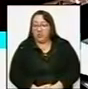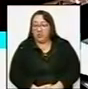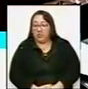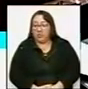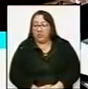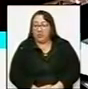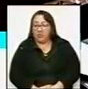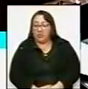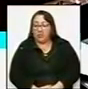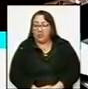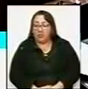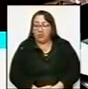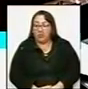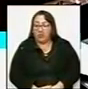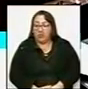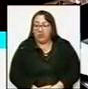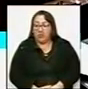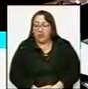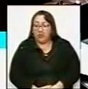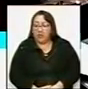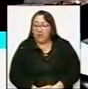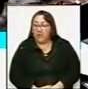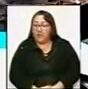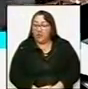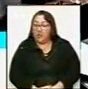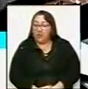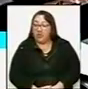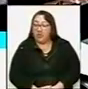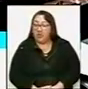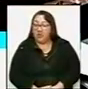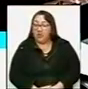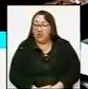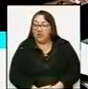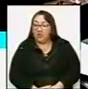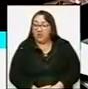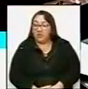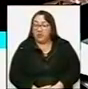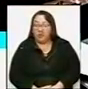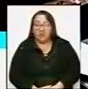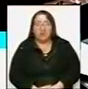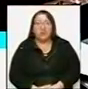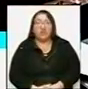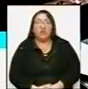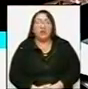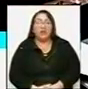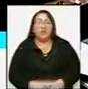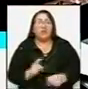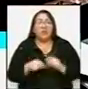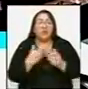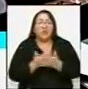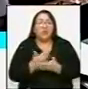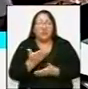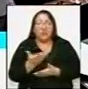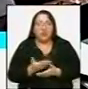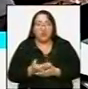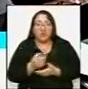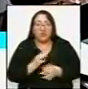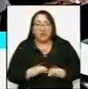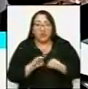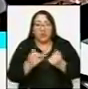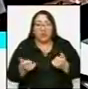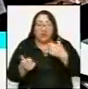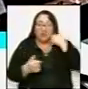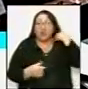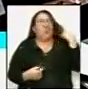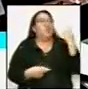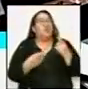calendarios no útiles, pues. 3 meses calendarios. Lo que pasa es que la propuesta que se hace acá es, a uno